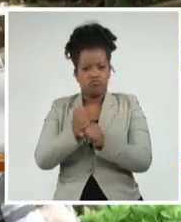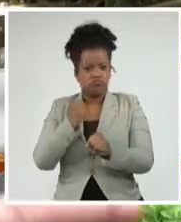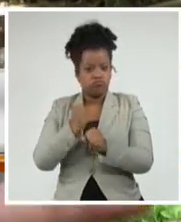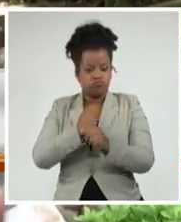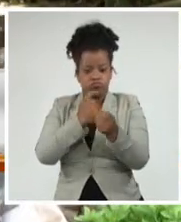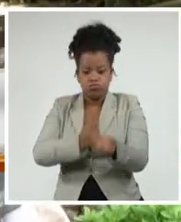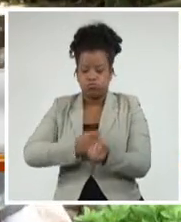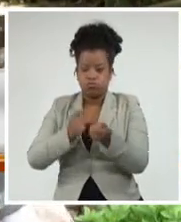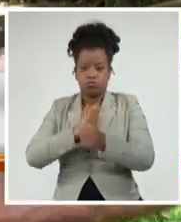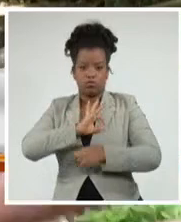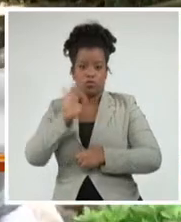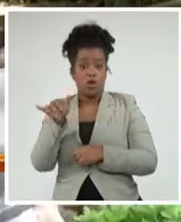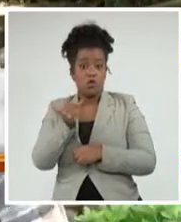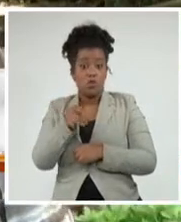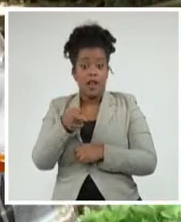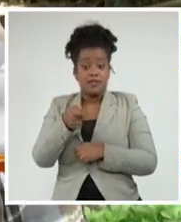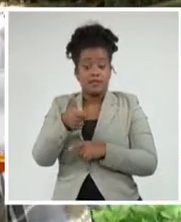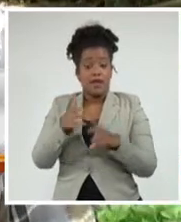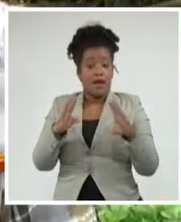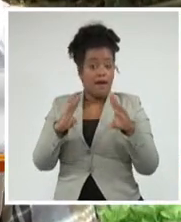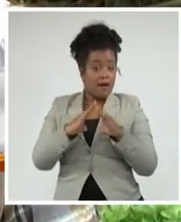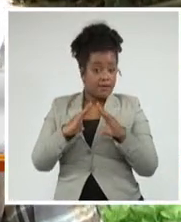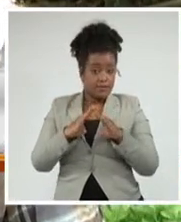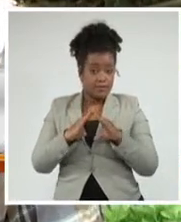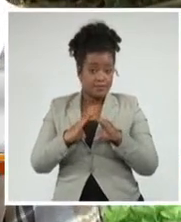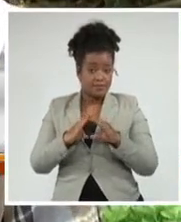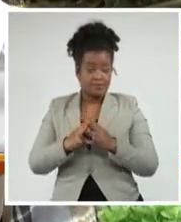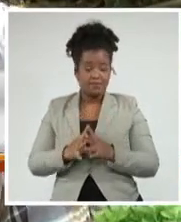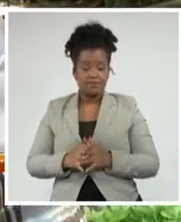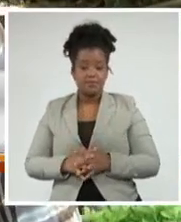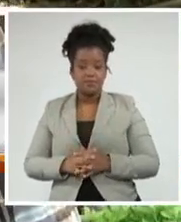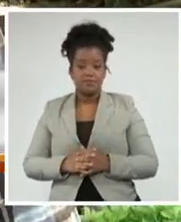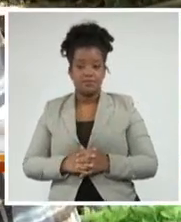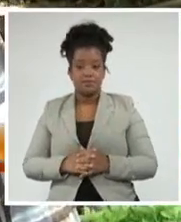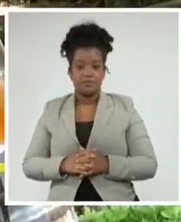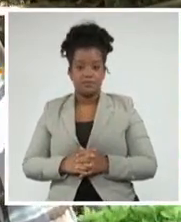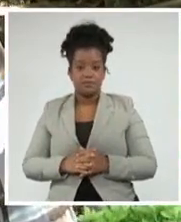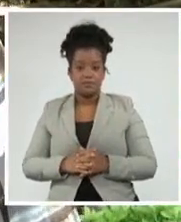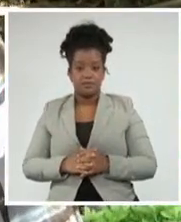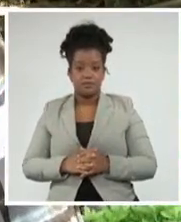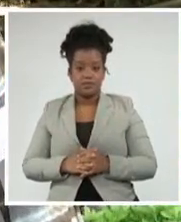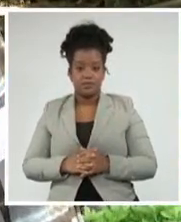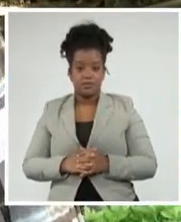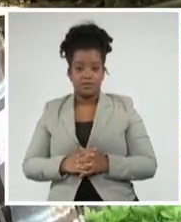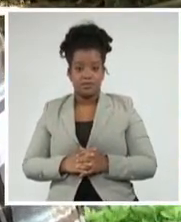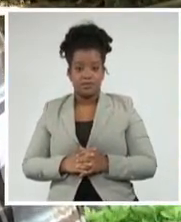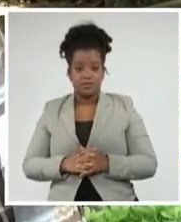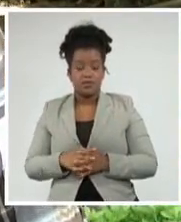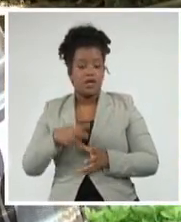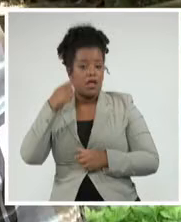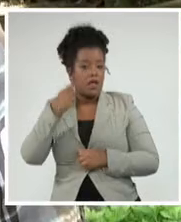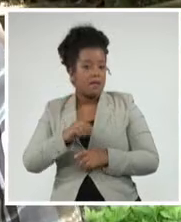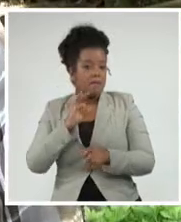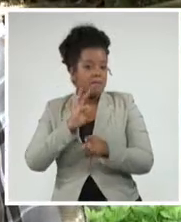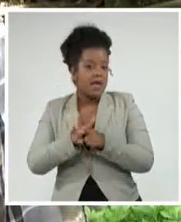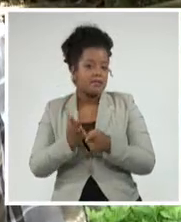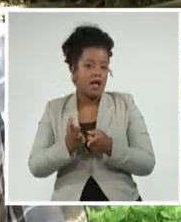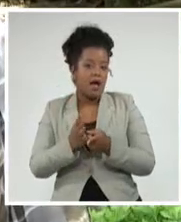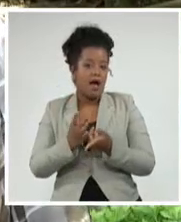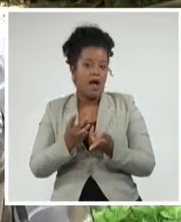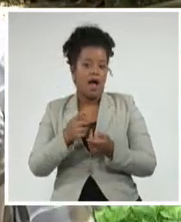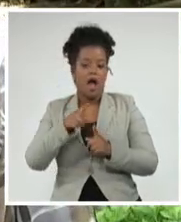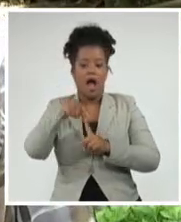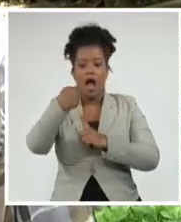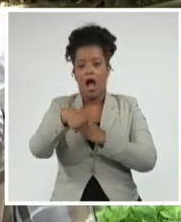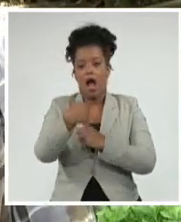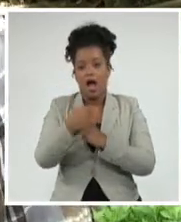que nos queda cerca de la casa, del barrio. Y decidimos empezar a sembrar algunas matas de plátano,